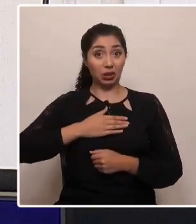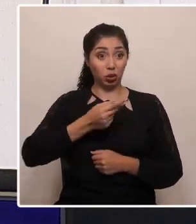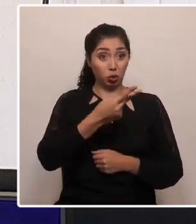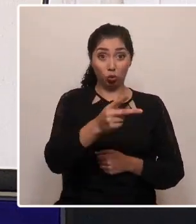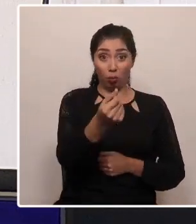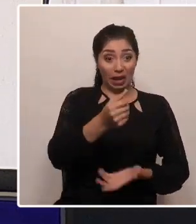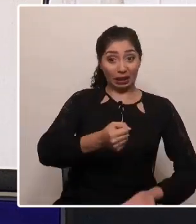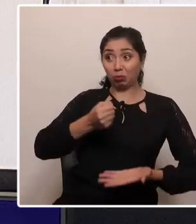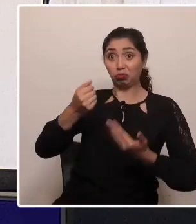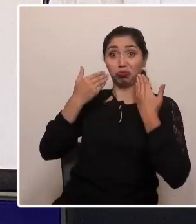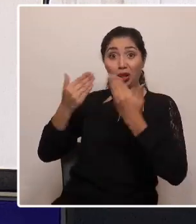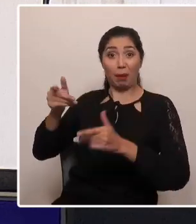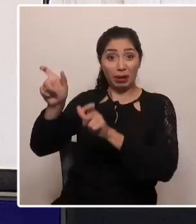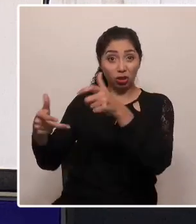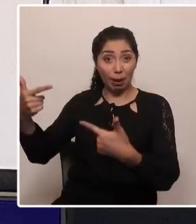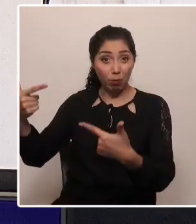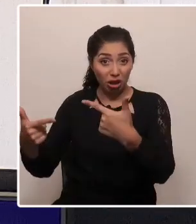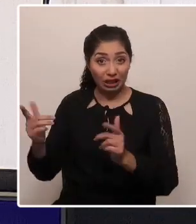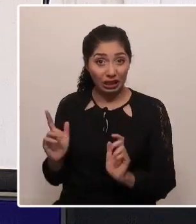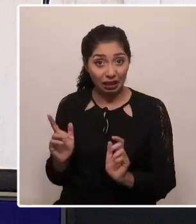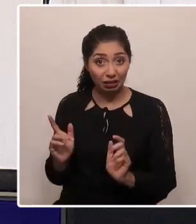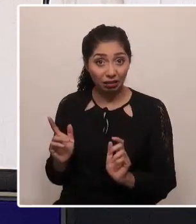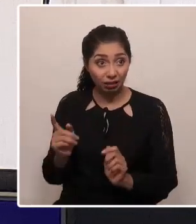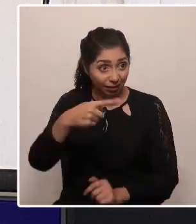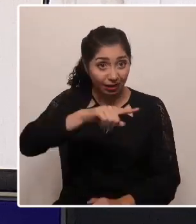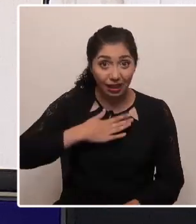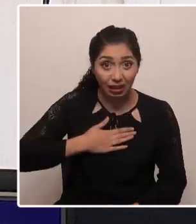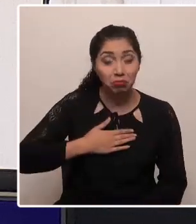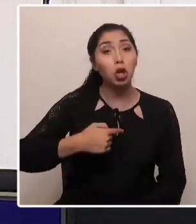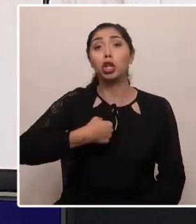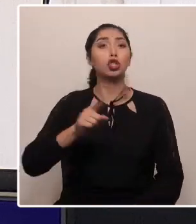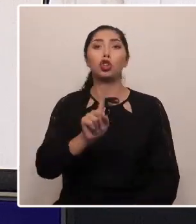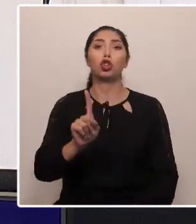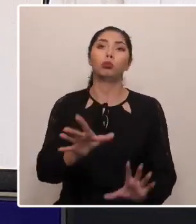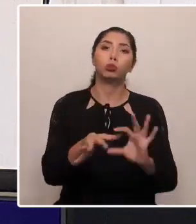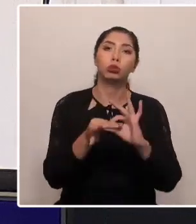plata. Por lo menos, yo no. Muchas gracias.